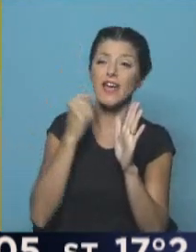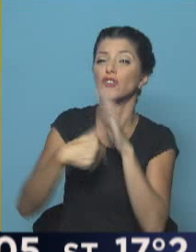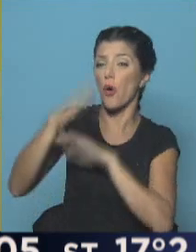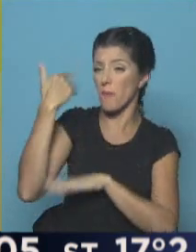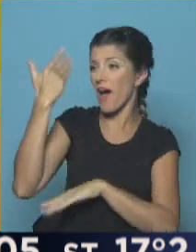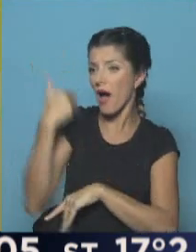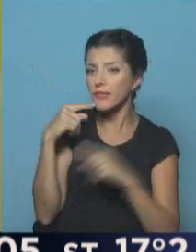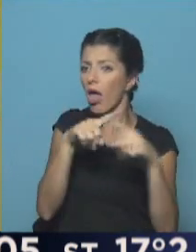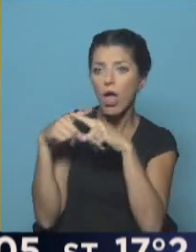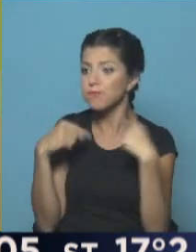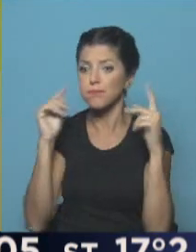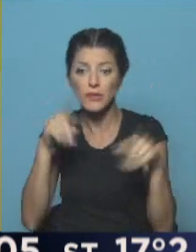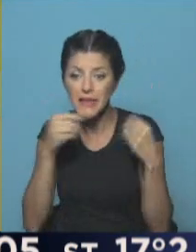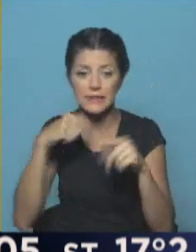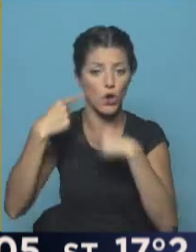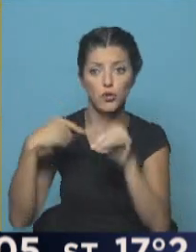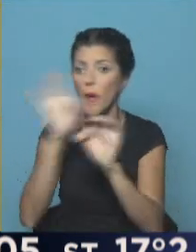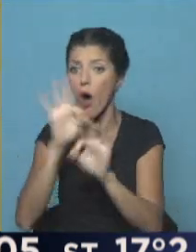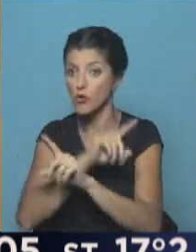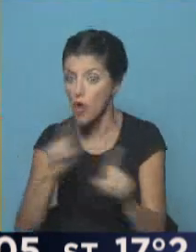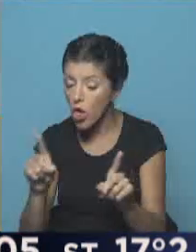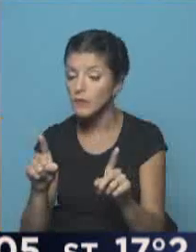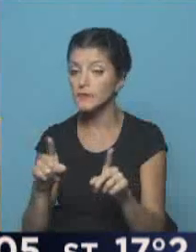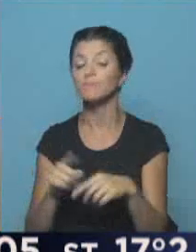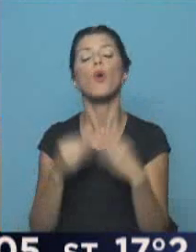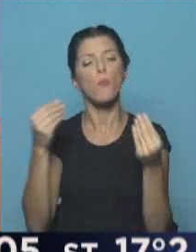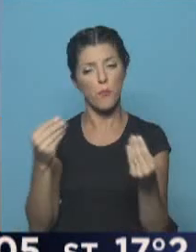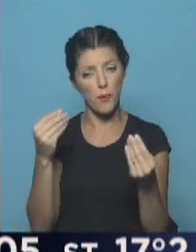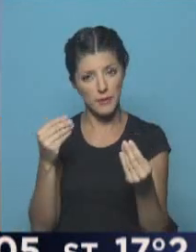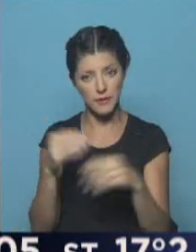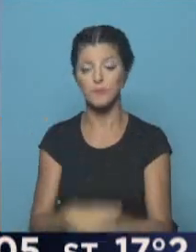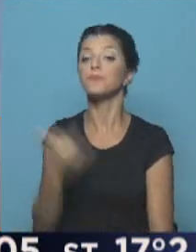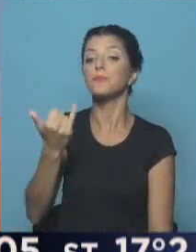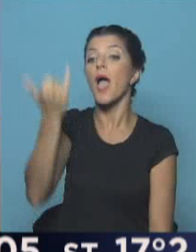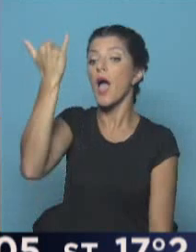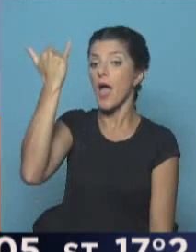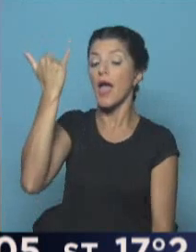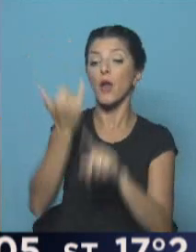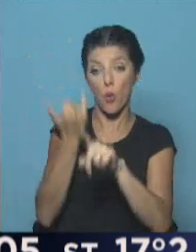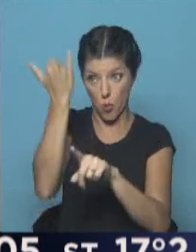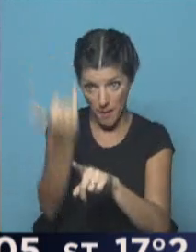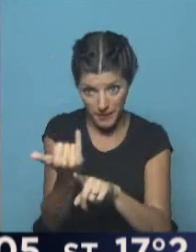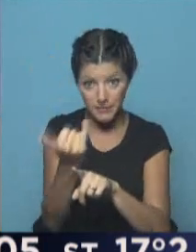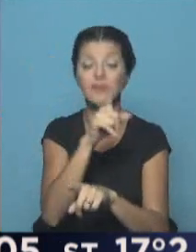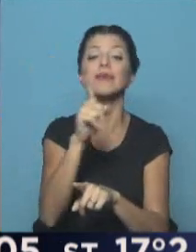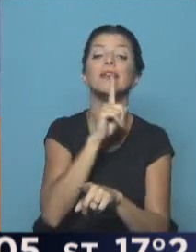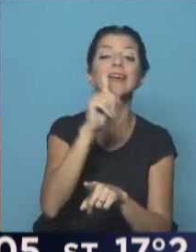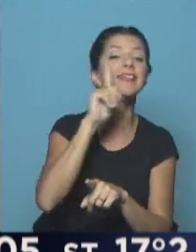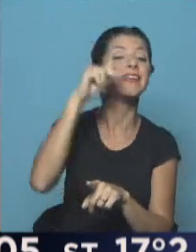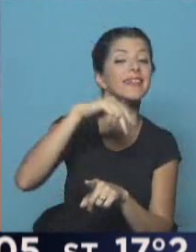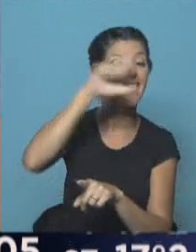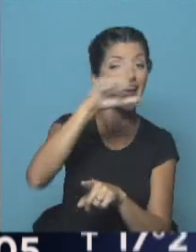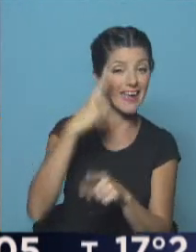ascuas sin confirmarle absolutamente nada. Es que el día jueves Tapia con Tinelli van a estar viajando a